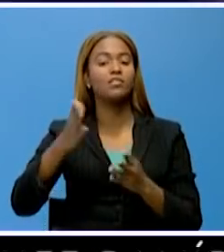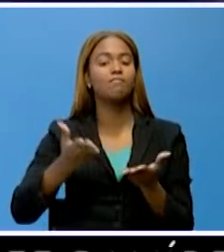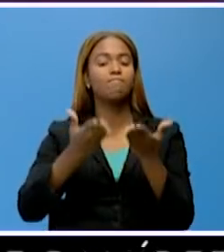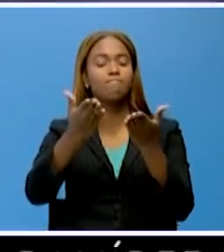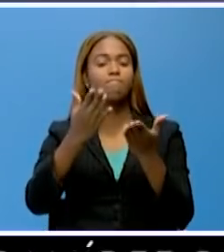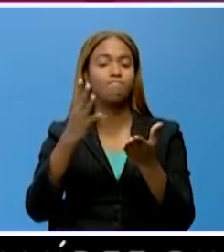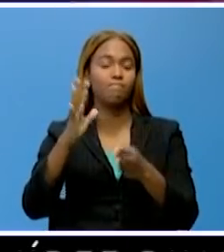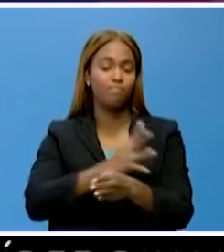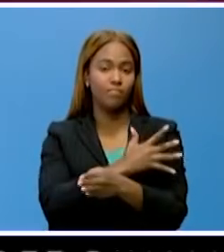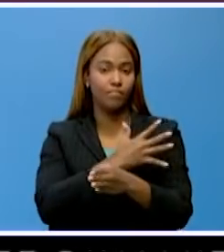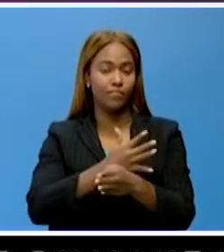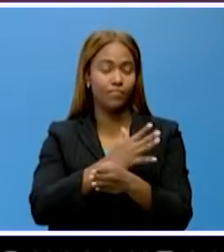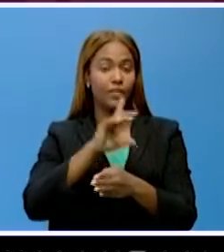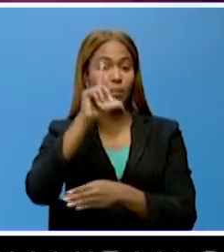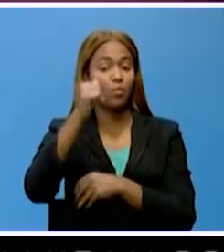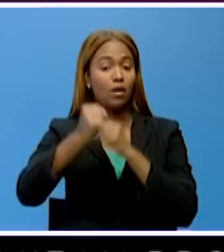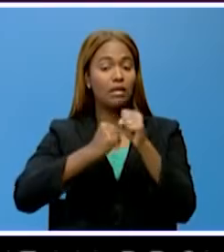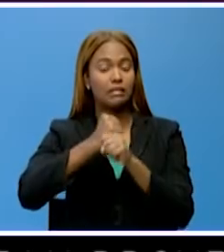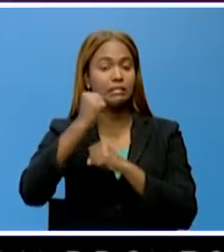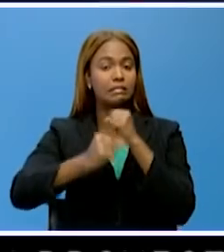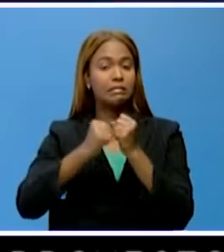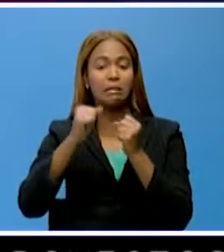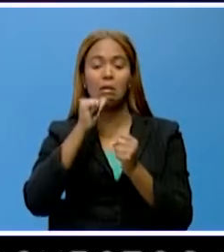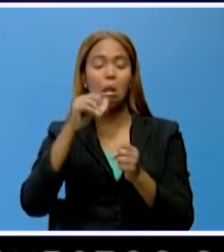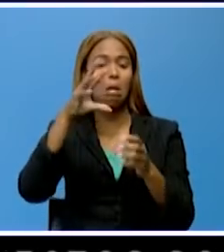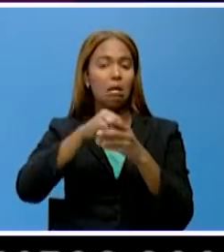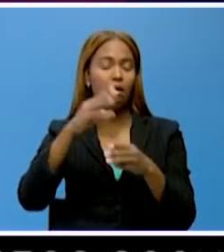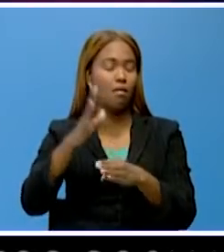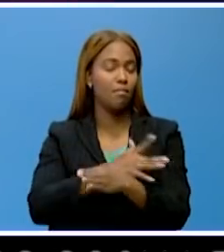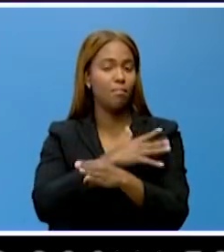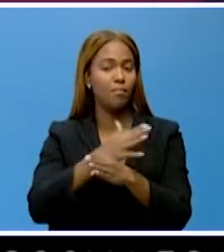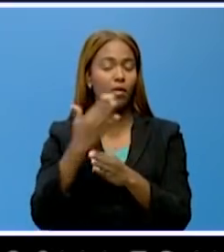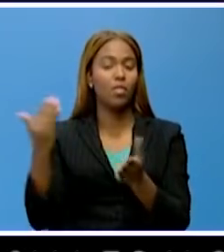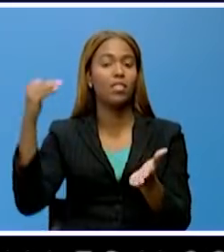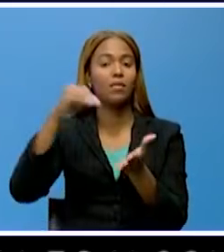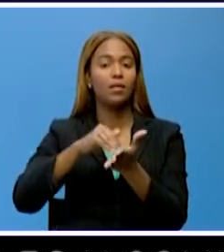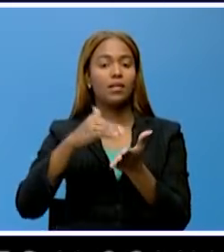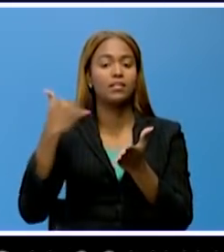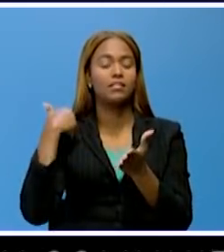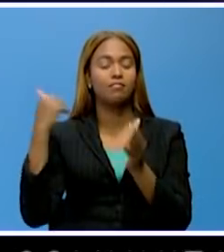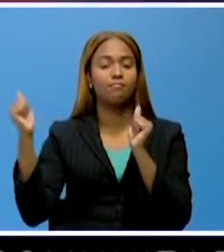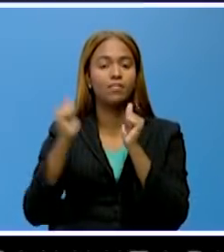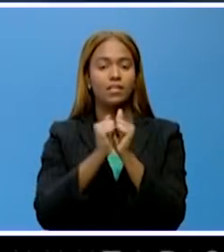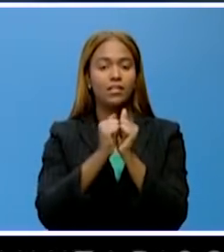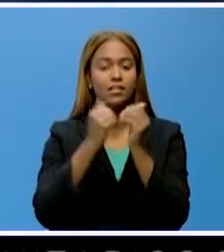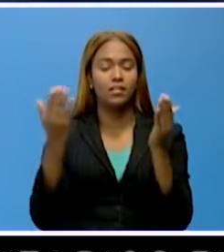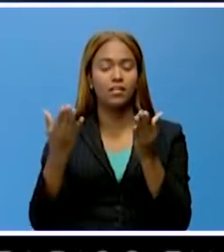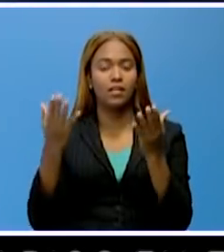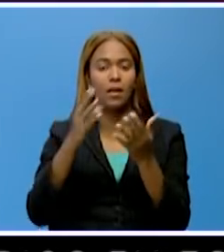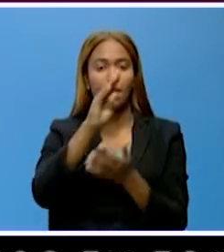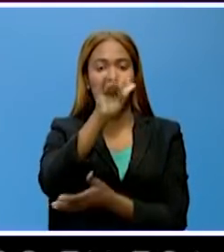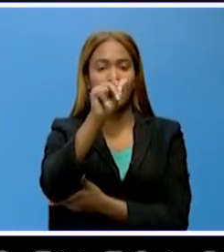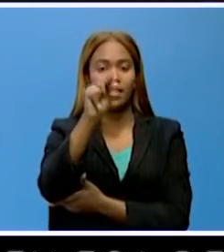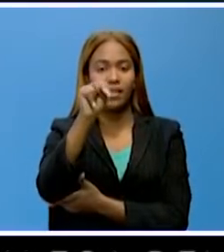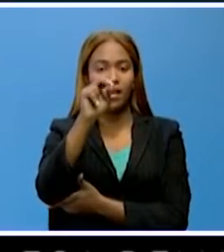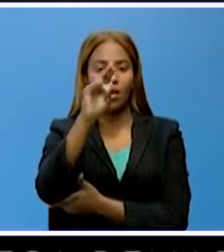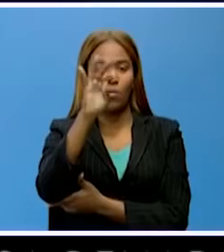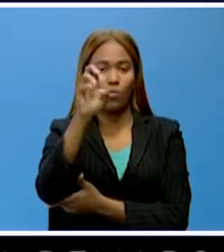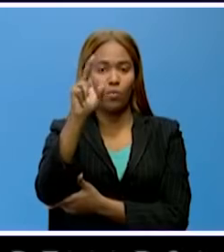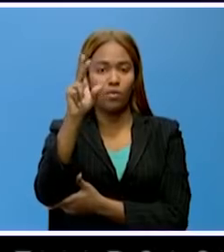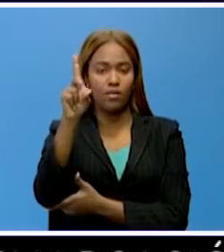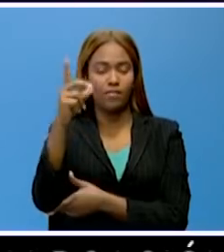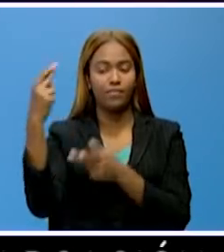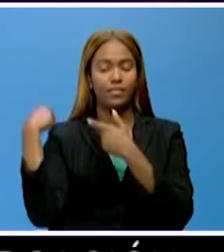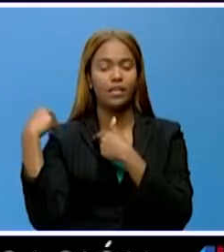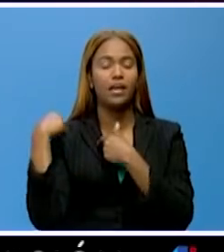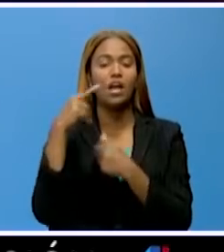propuesta musical. Después de varios años de estar fuera del ámbito musical, regresa como esfuerza de la mano de la compañía Brit & Weber de Labor, a cargo de